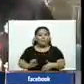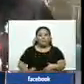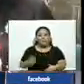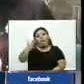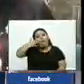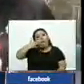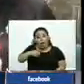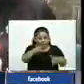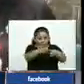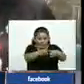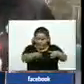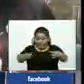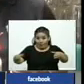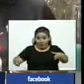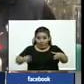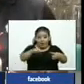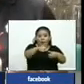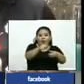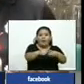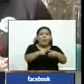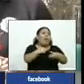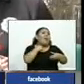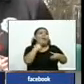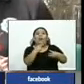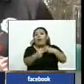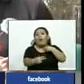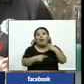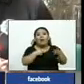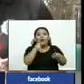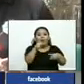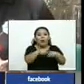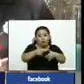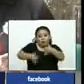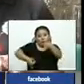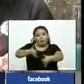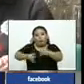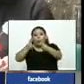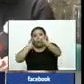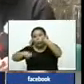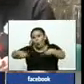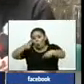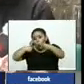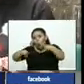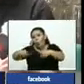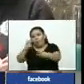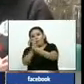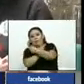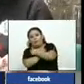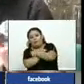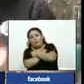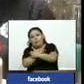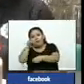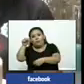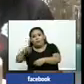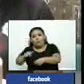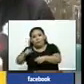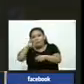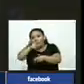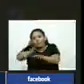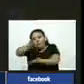acá tenemos a la Gritona, esta es la Taconuda, la Llorona, la Calabiusa y el